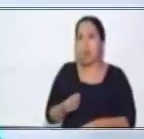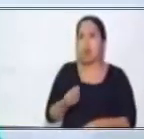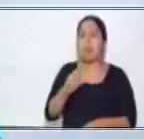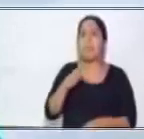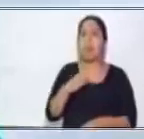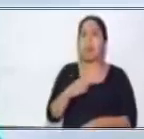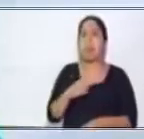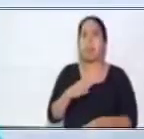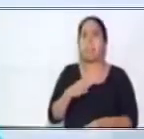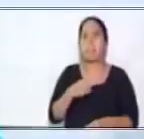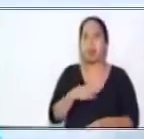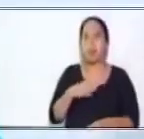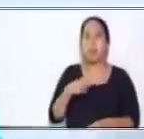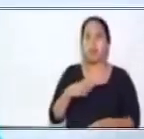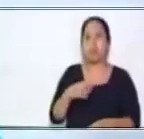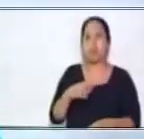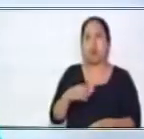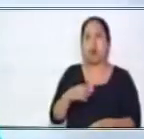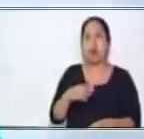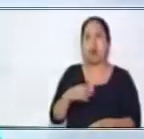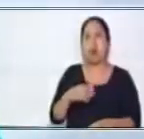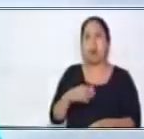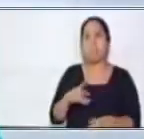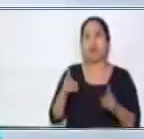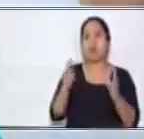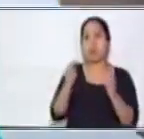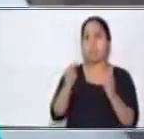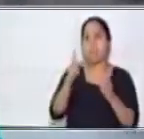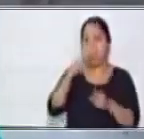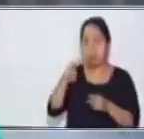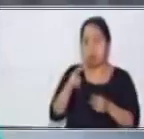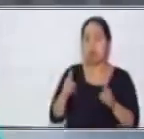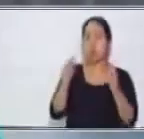aspectos que es del conocimiento que tú ya tienes.